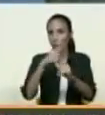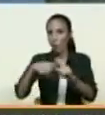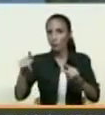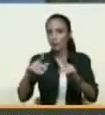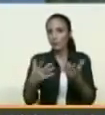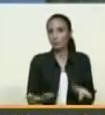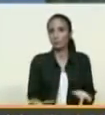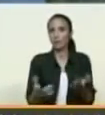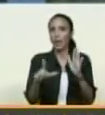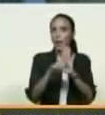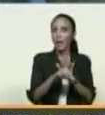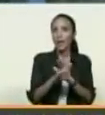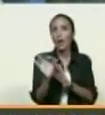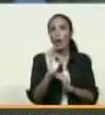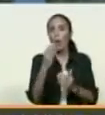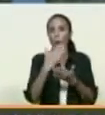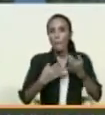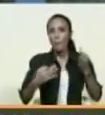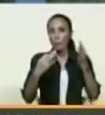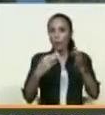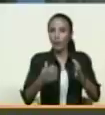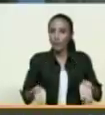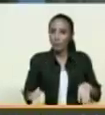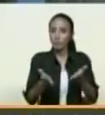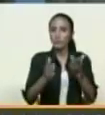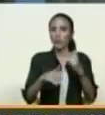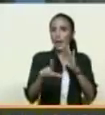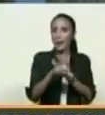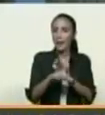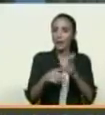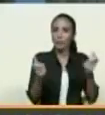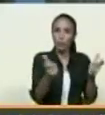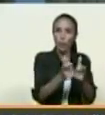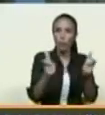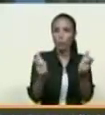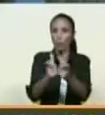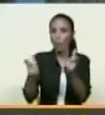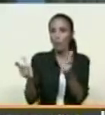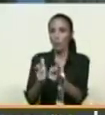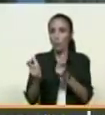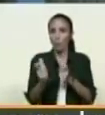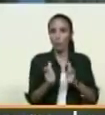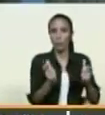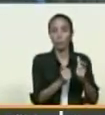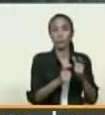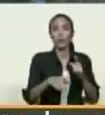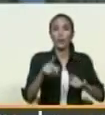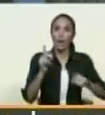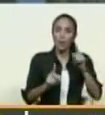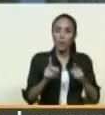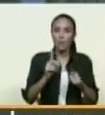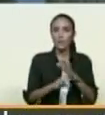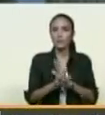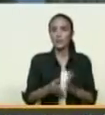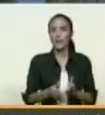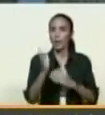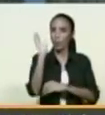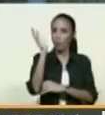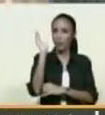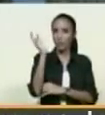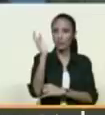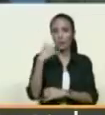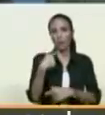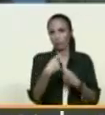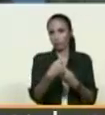propone una iniciativa de ley a partir de lo que sea. Una reunión aquí muchas veces con un congresista se paga.